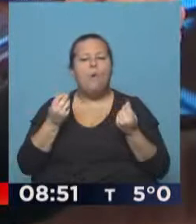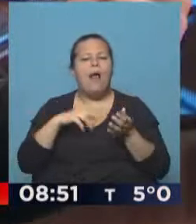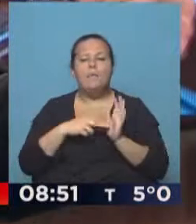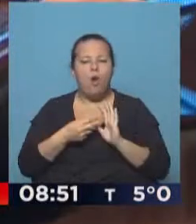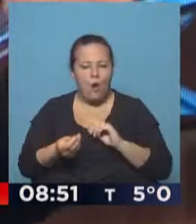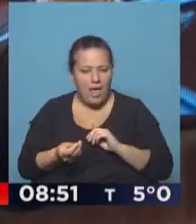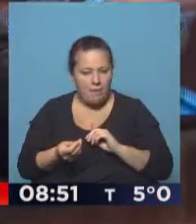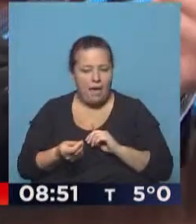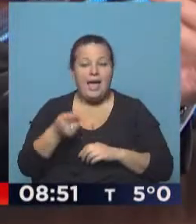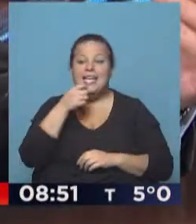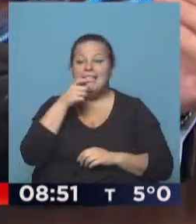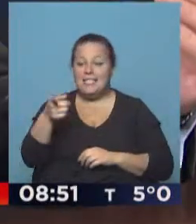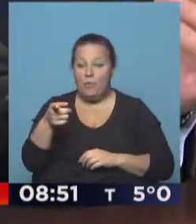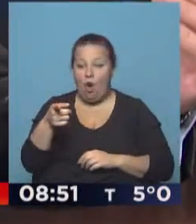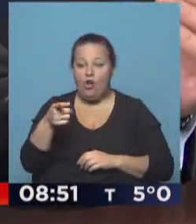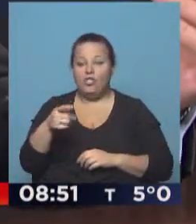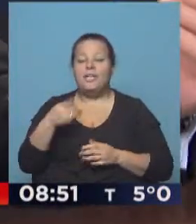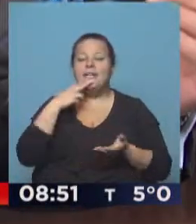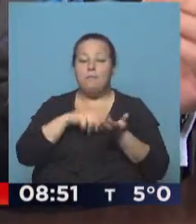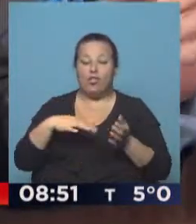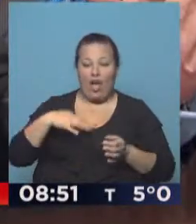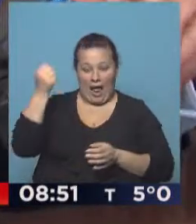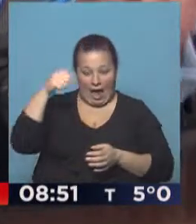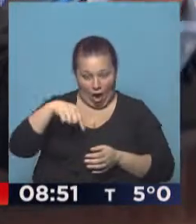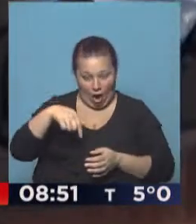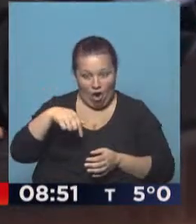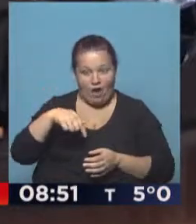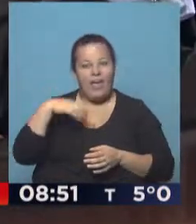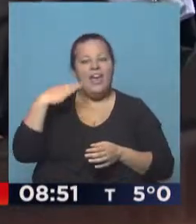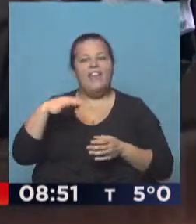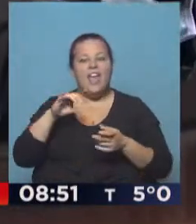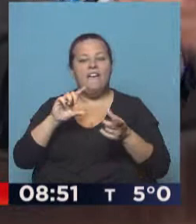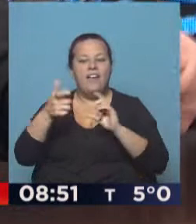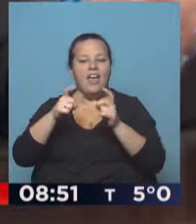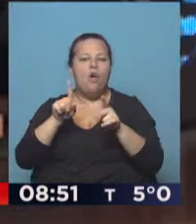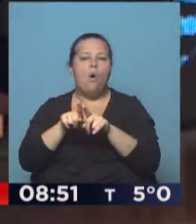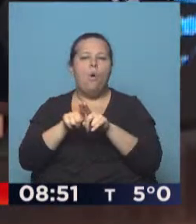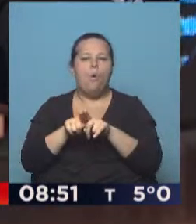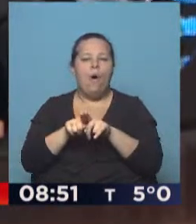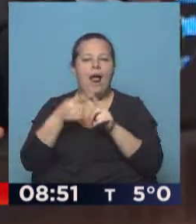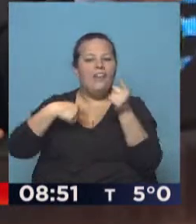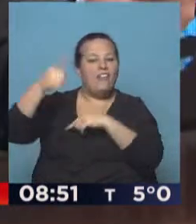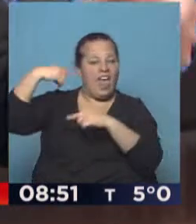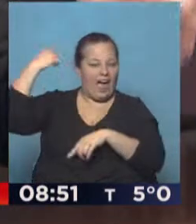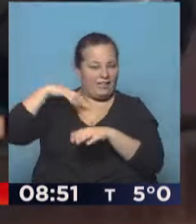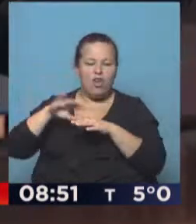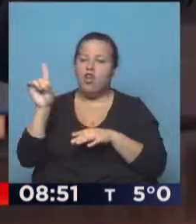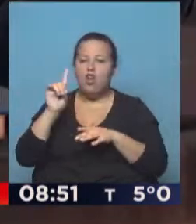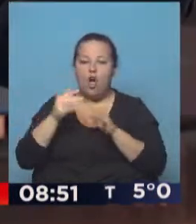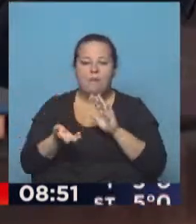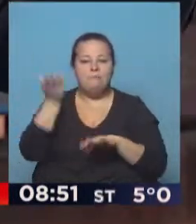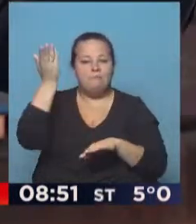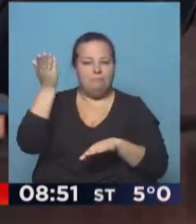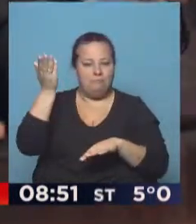problema? Si ustedes pusiesen el impuesto a las ganancias hoy, habría que hacerles una especie de... Retroactivo de